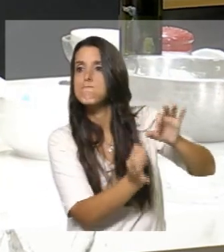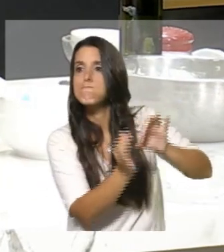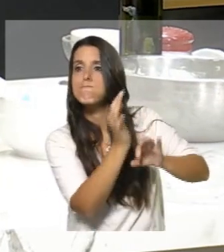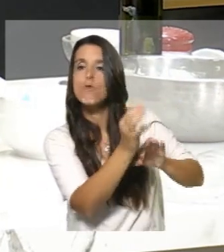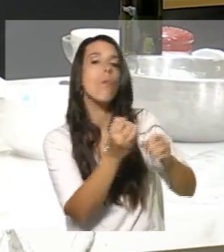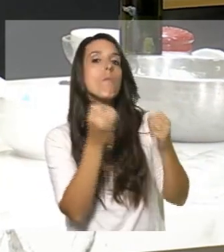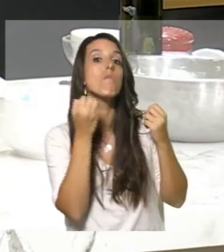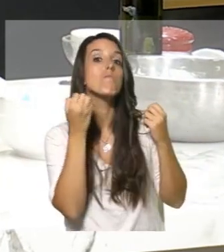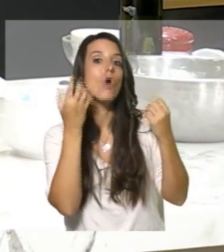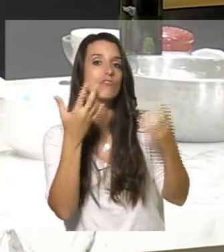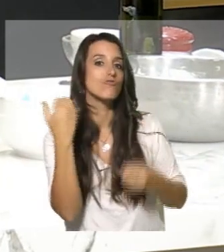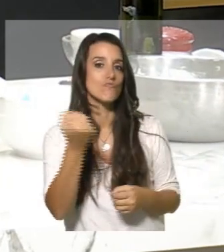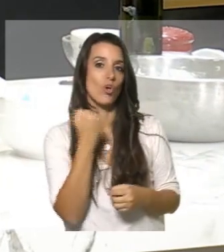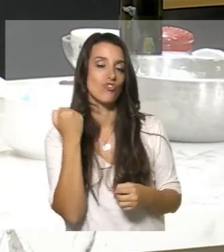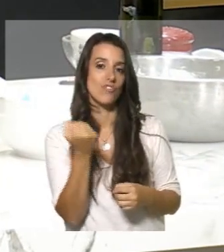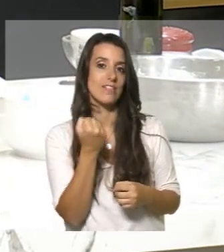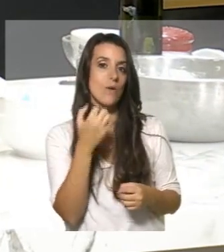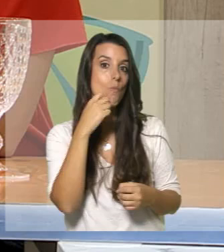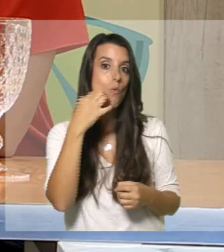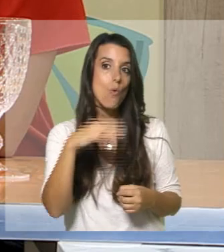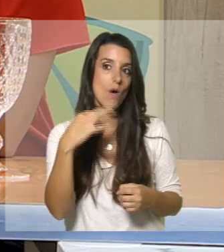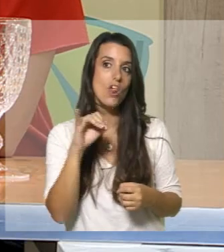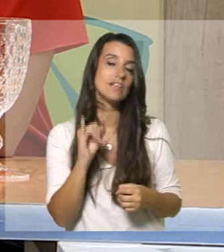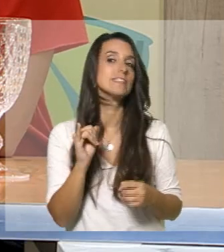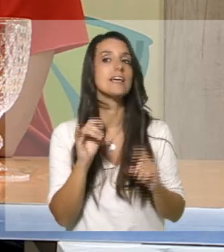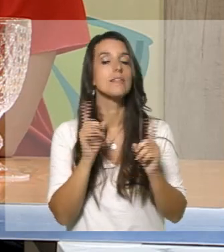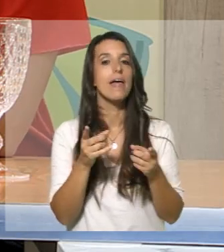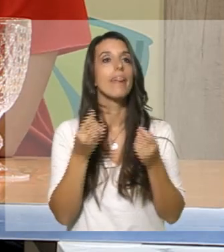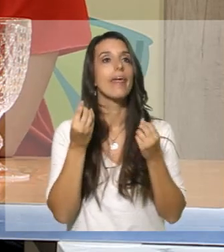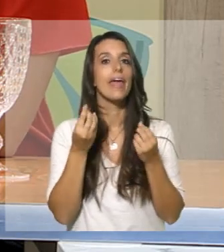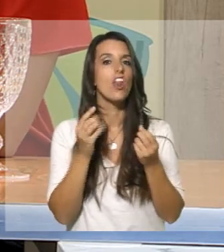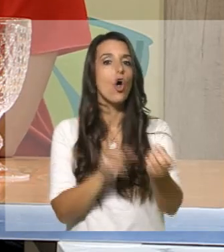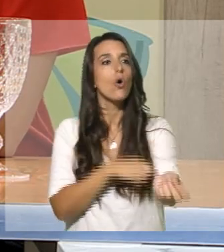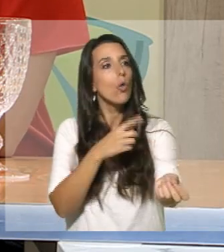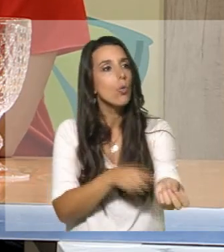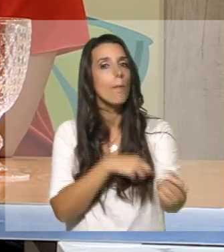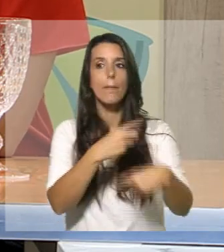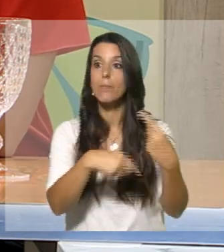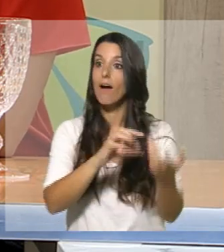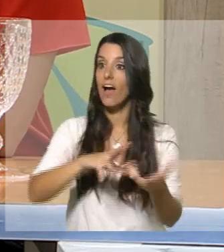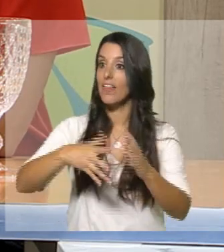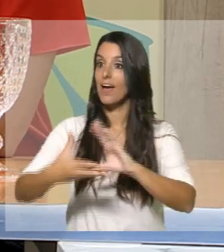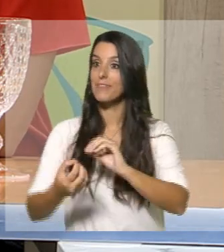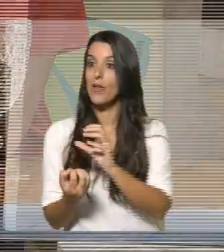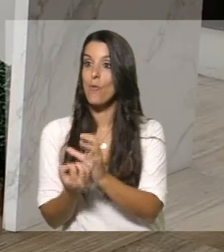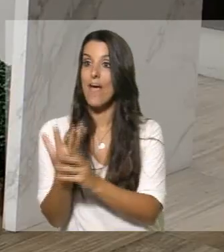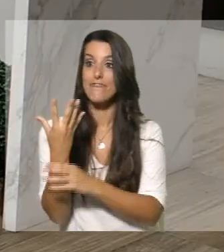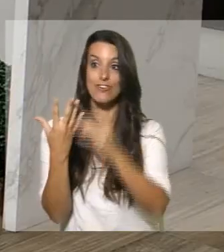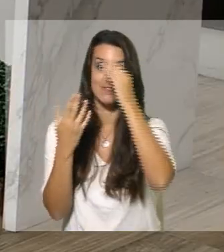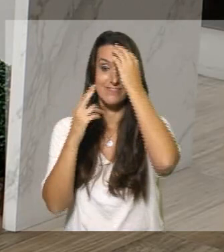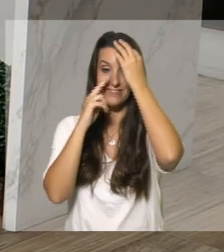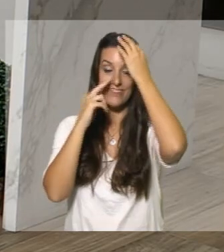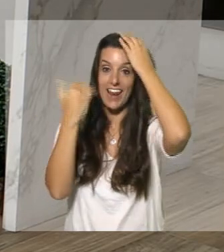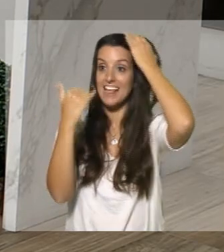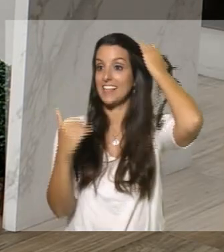de panes empezamos a consumir, que es algo buenísimo. Está buenísimo salir, ¿no?, de lo clásico e incursionar en otro tipo de